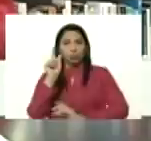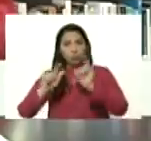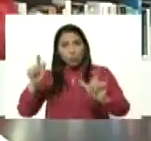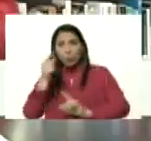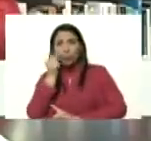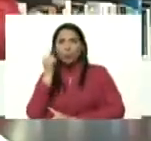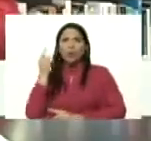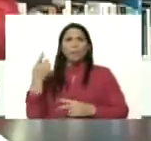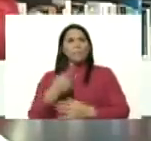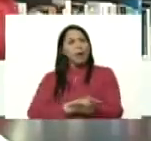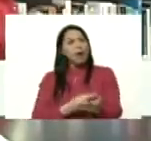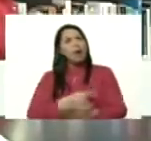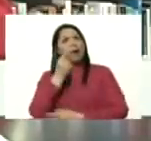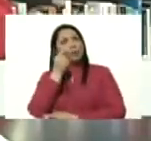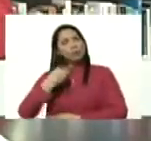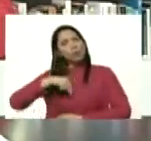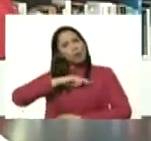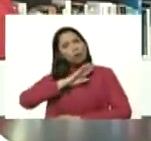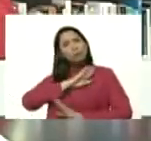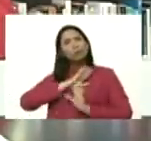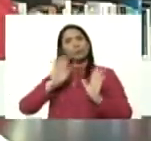venezolanas, hermanos nuestros,